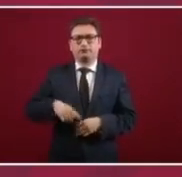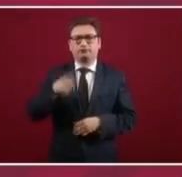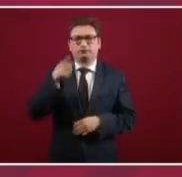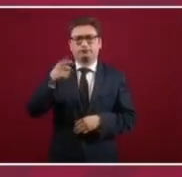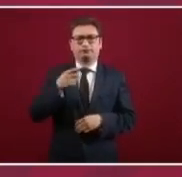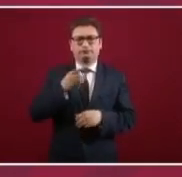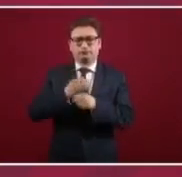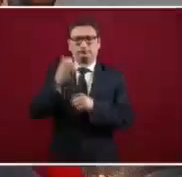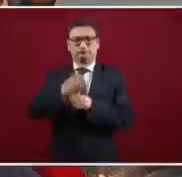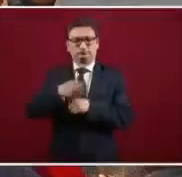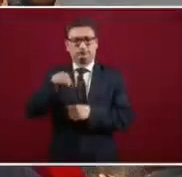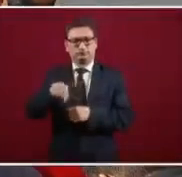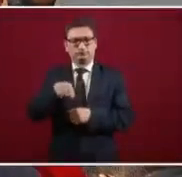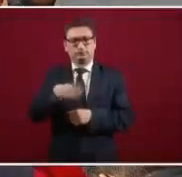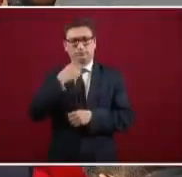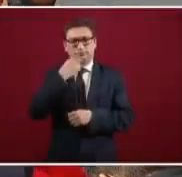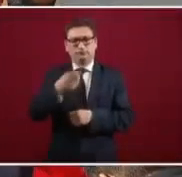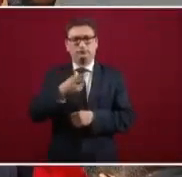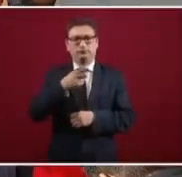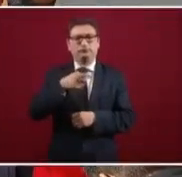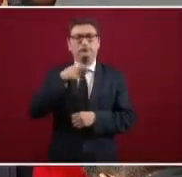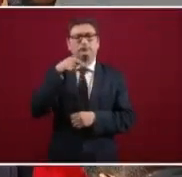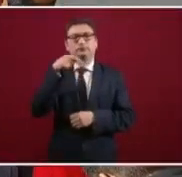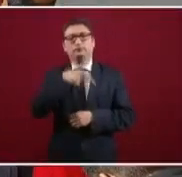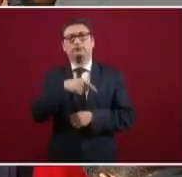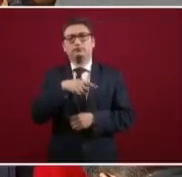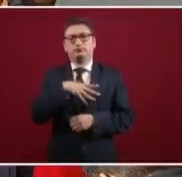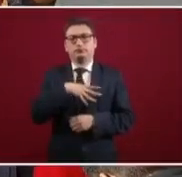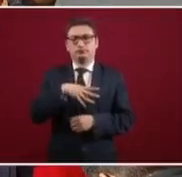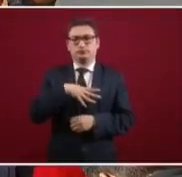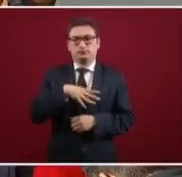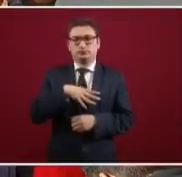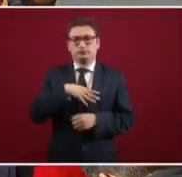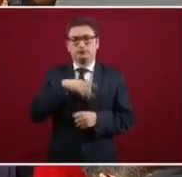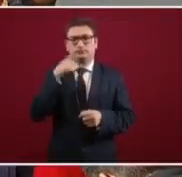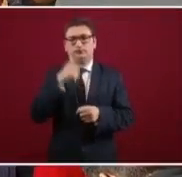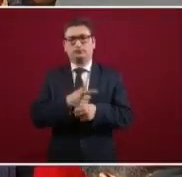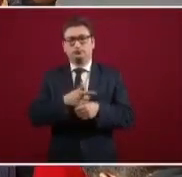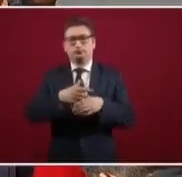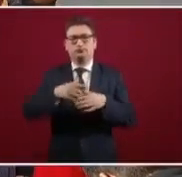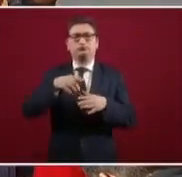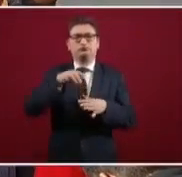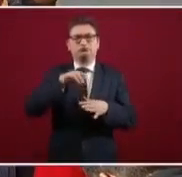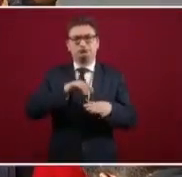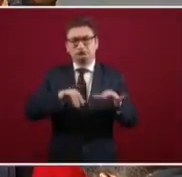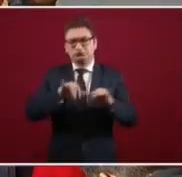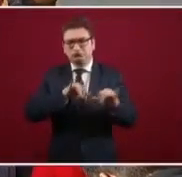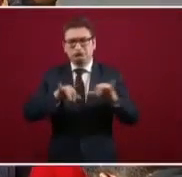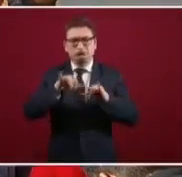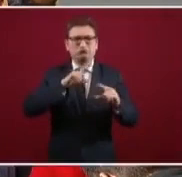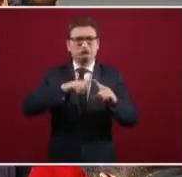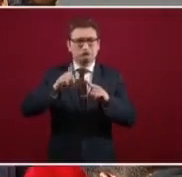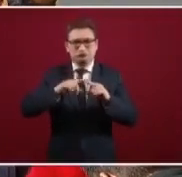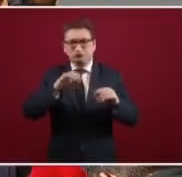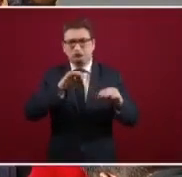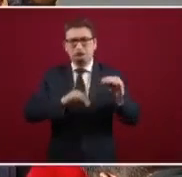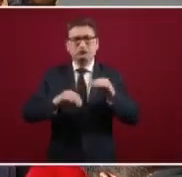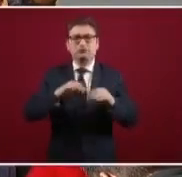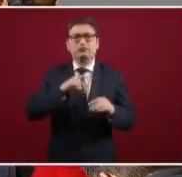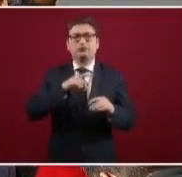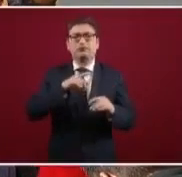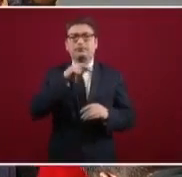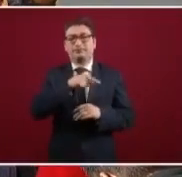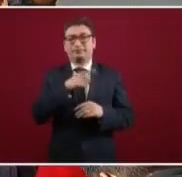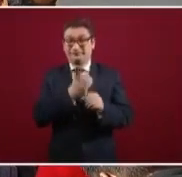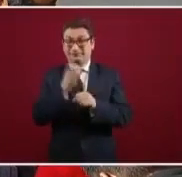del estado se acababa de descubrir un laboratorio ahí en esos momentos en